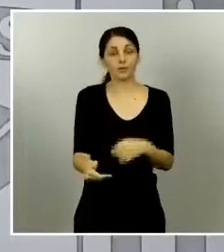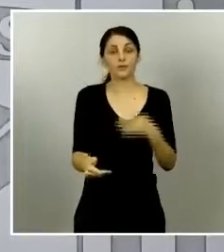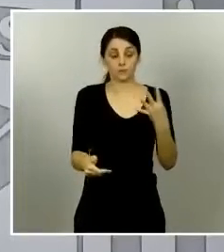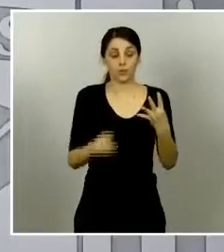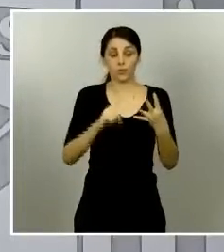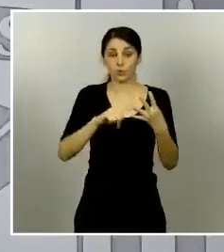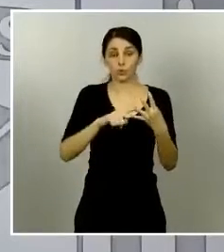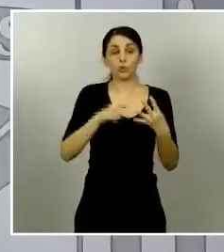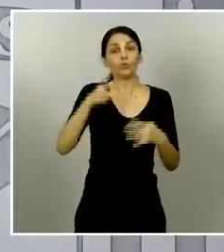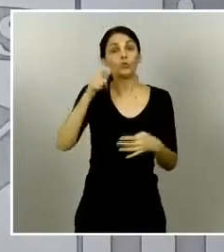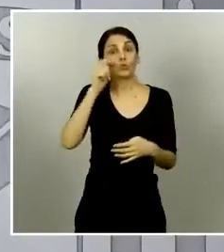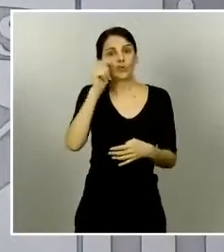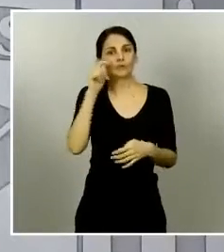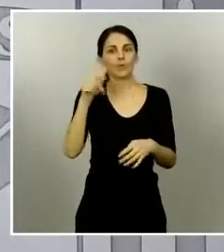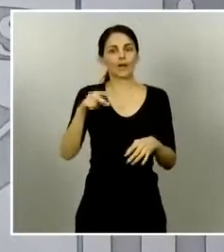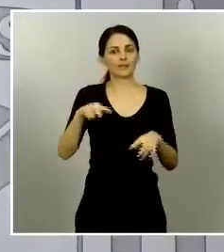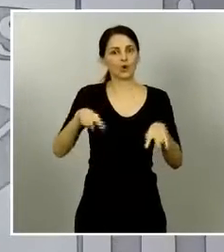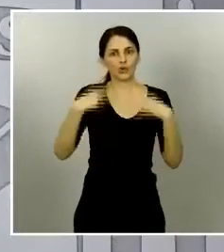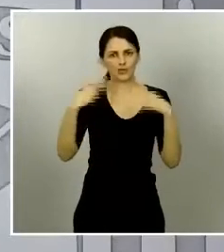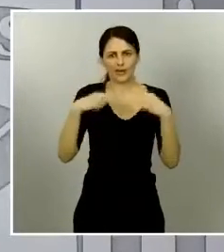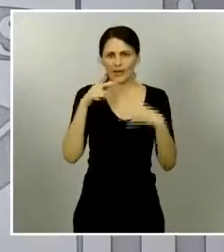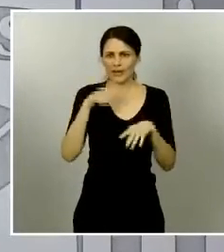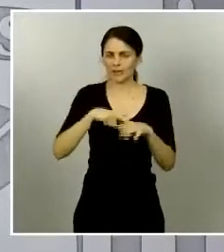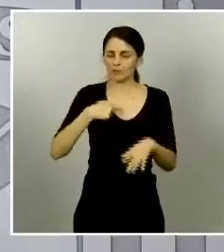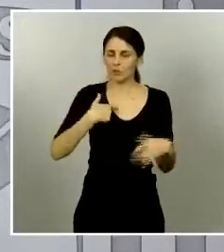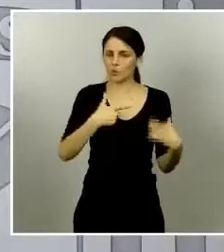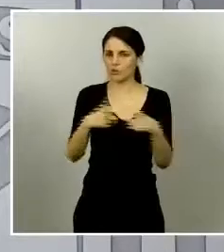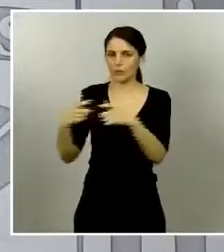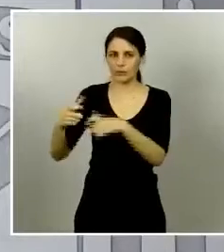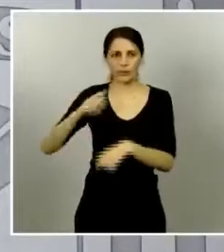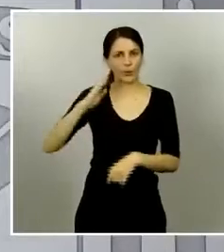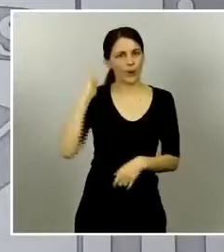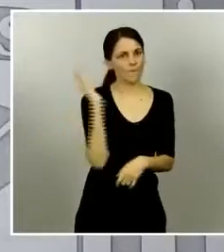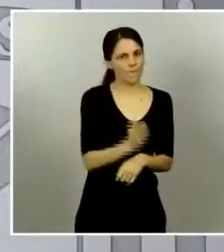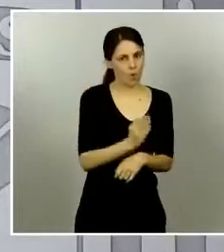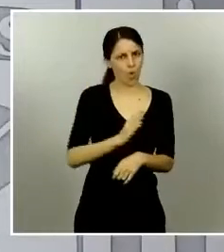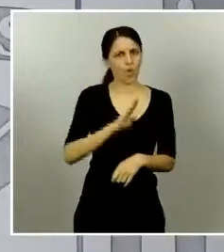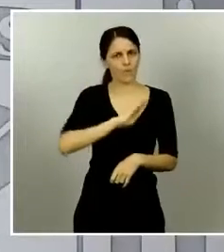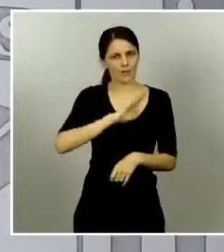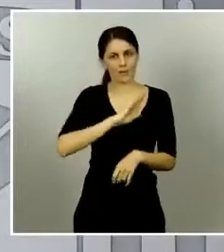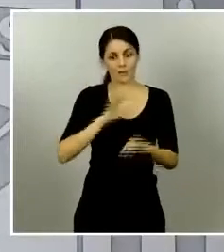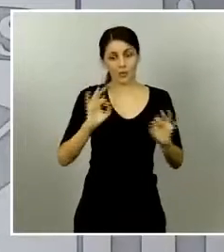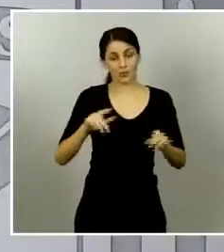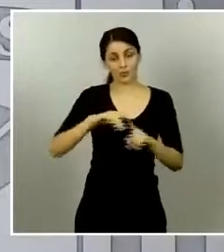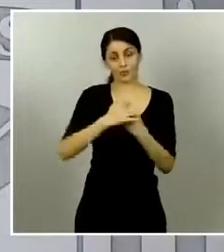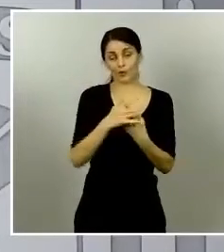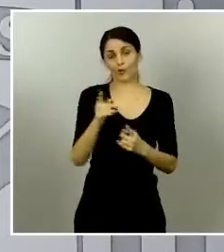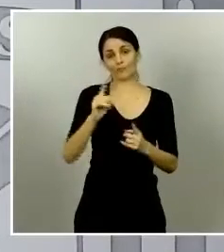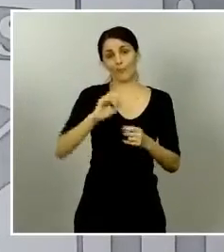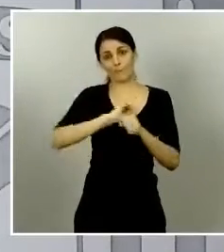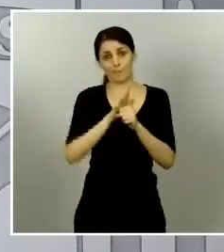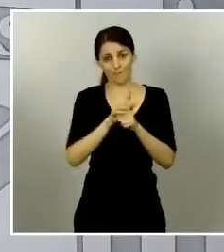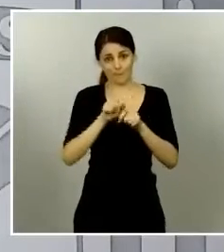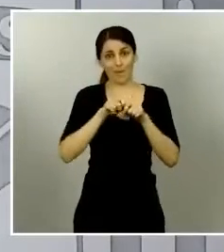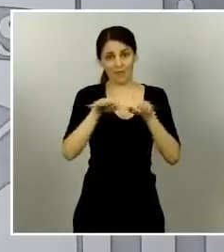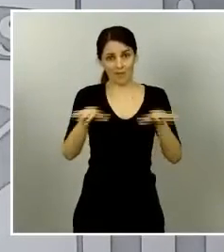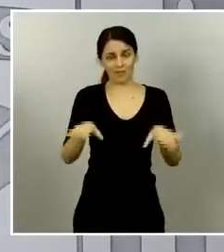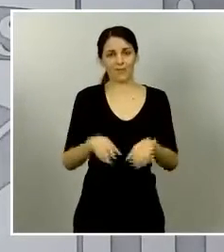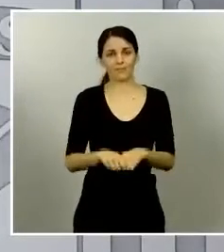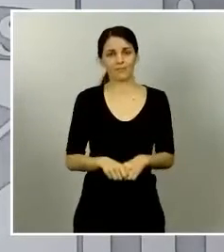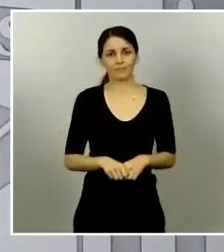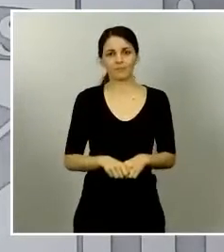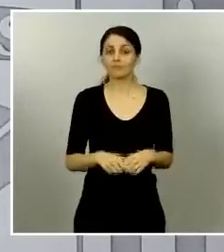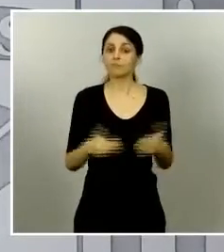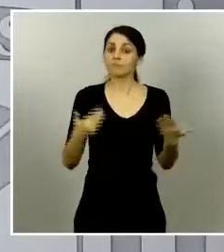de esa riqueza. El turismo, junto a la hostelería, han sido de los sectores más castigados, más duramente castigados por